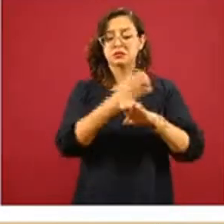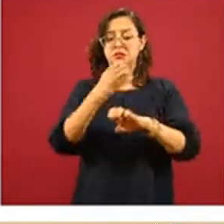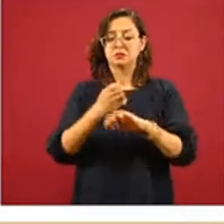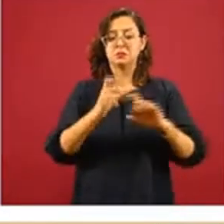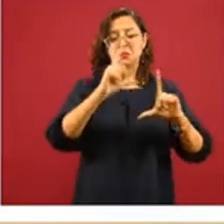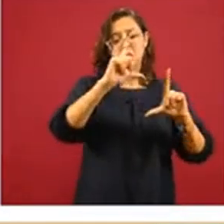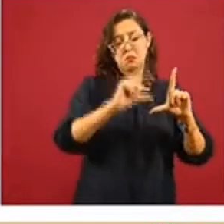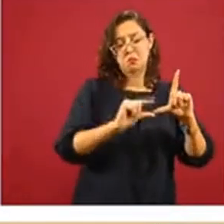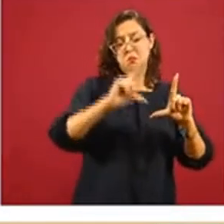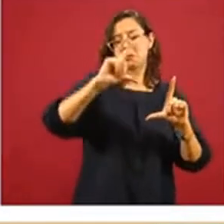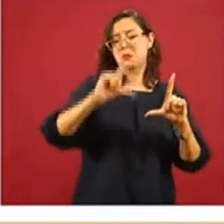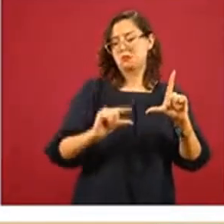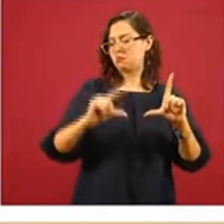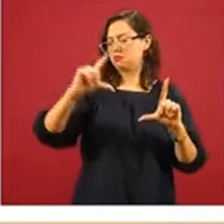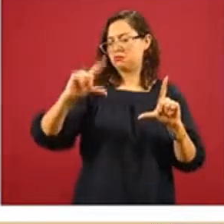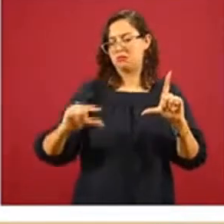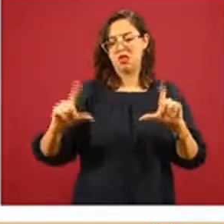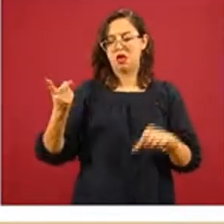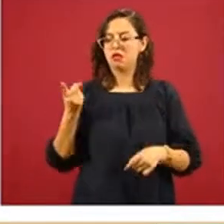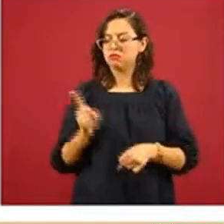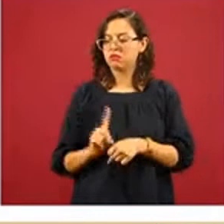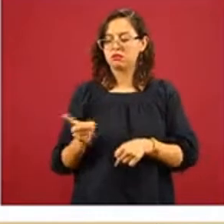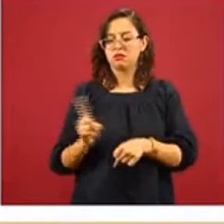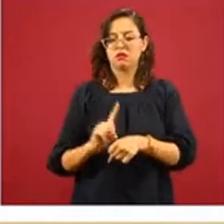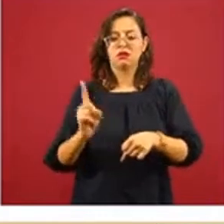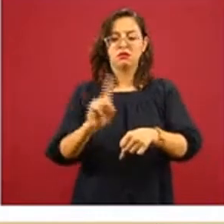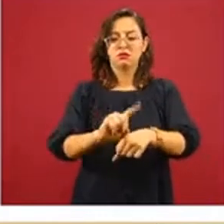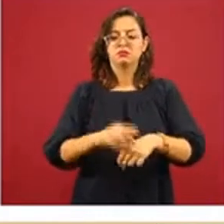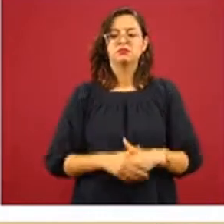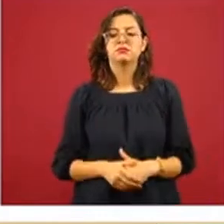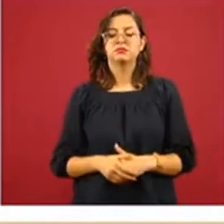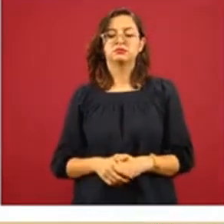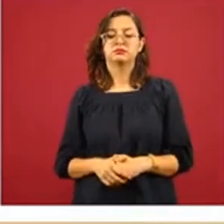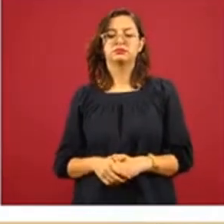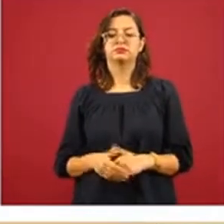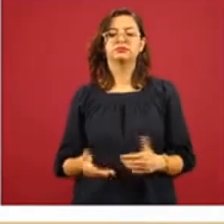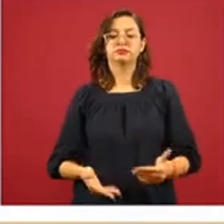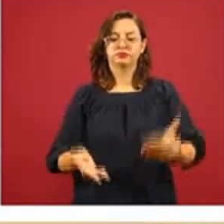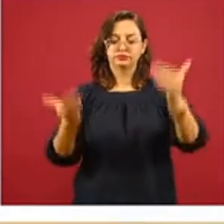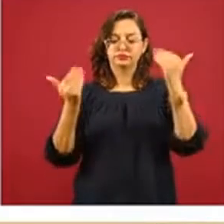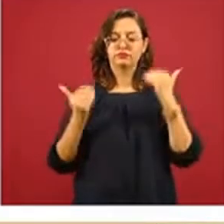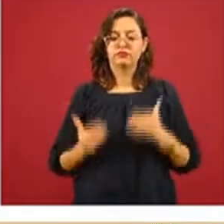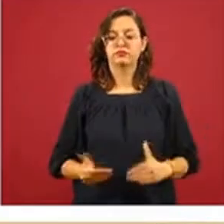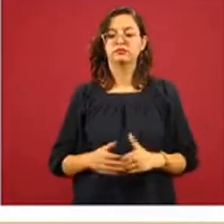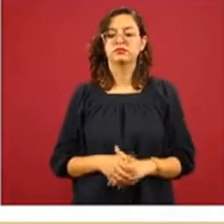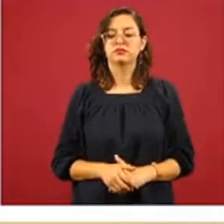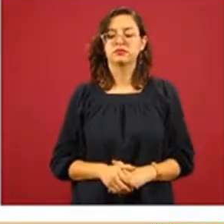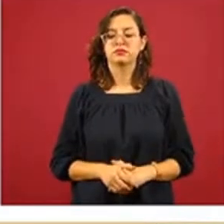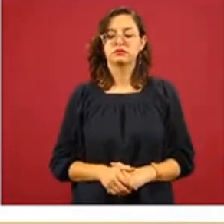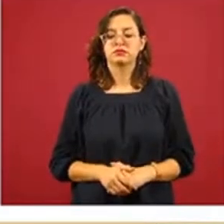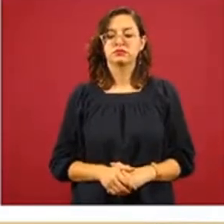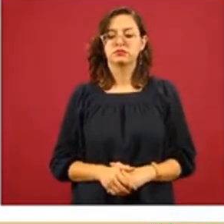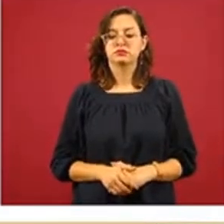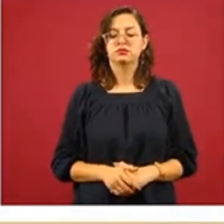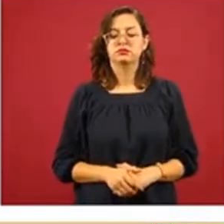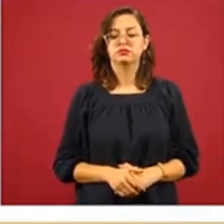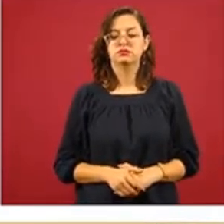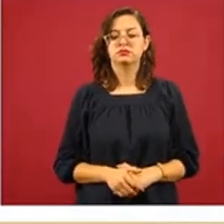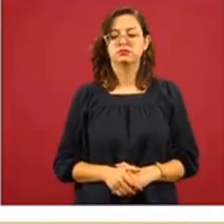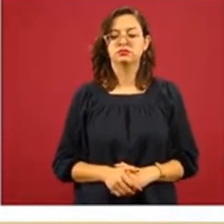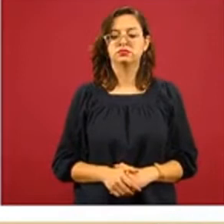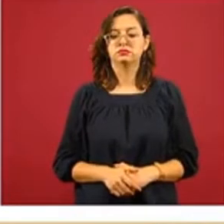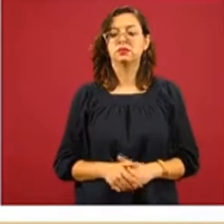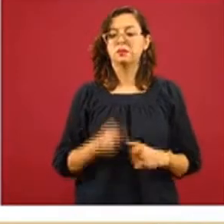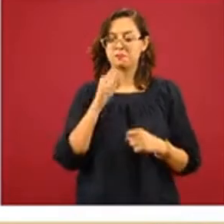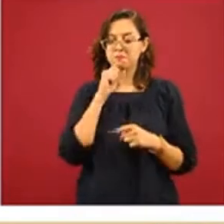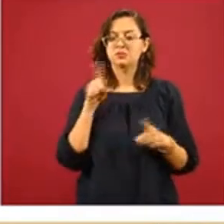carga diaria de casos que se van confirmando. Veamos la siguiente diapositiva, es la distribución